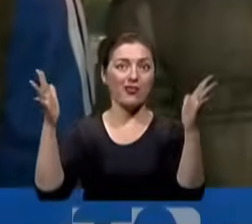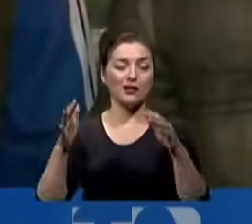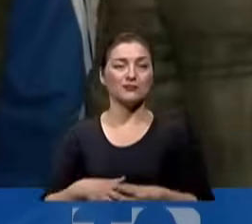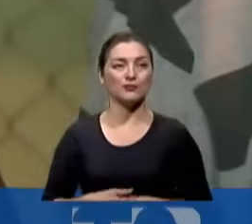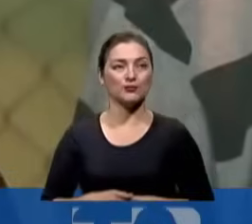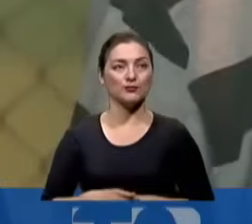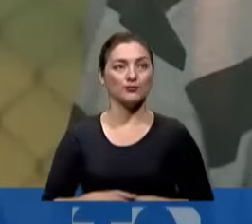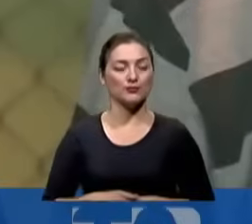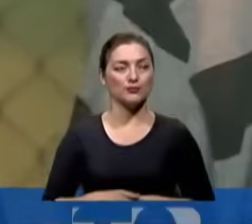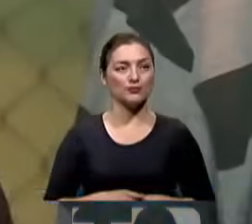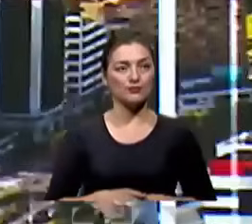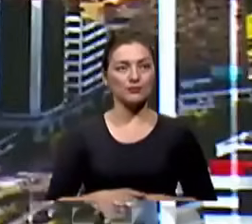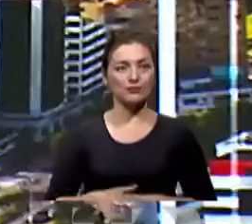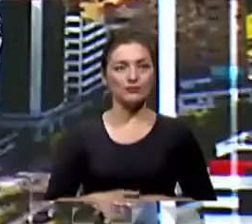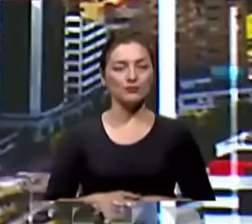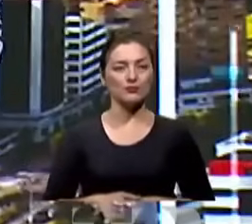penales.